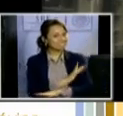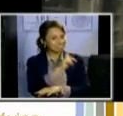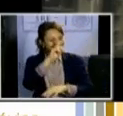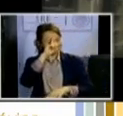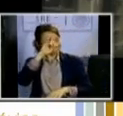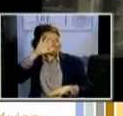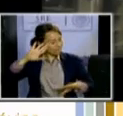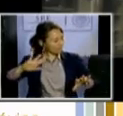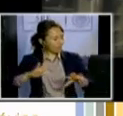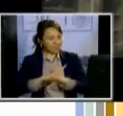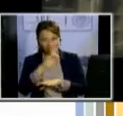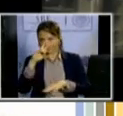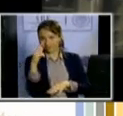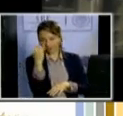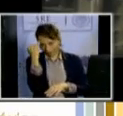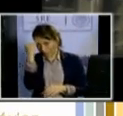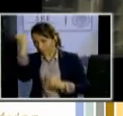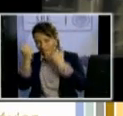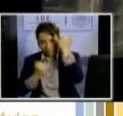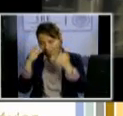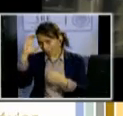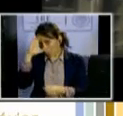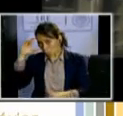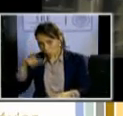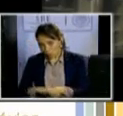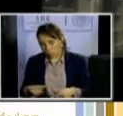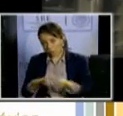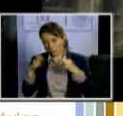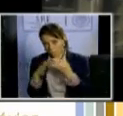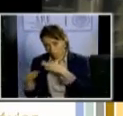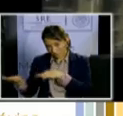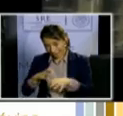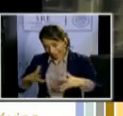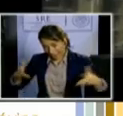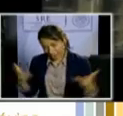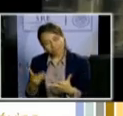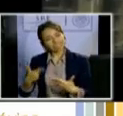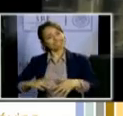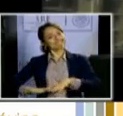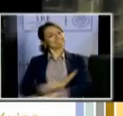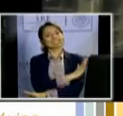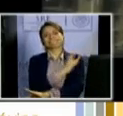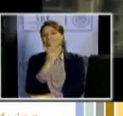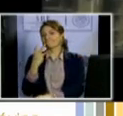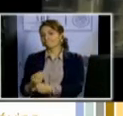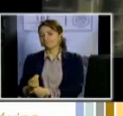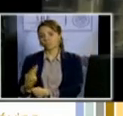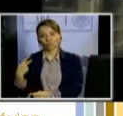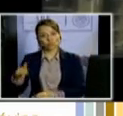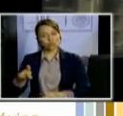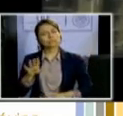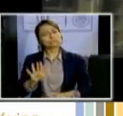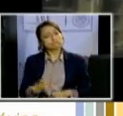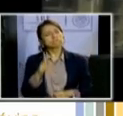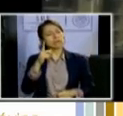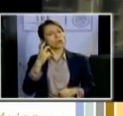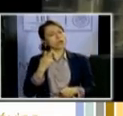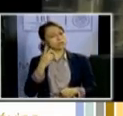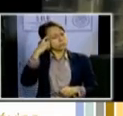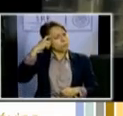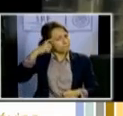Latina sufre la principal asimetría internacional, no genera la mayor contribución al cambio climático, pero